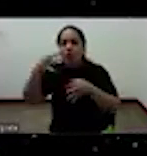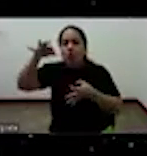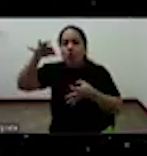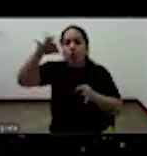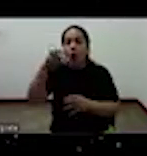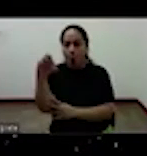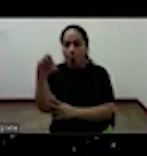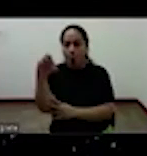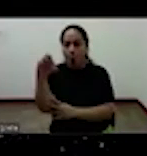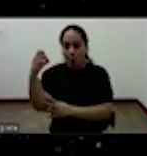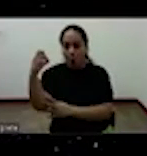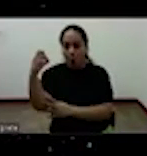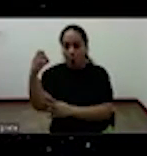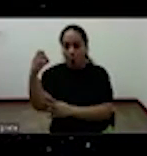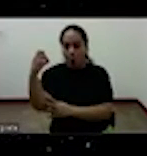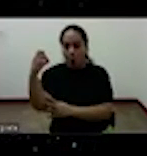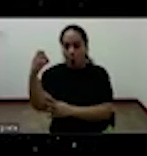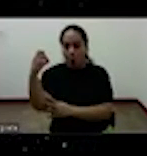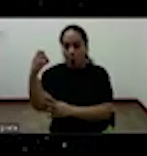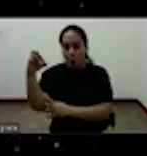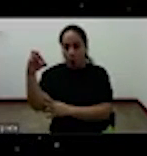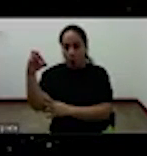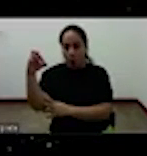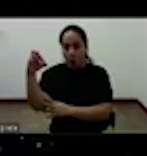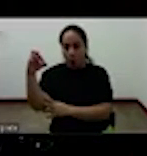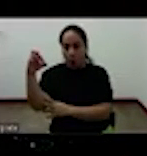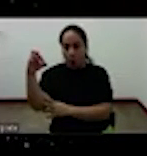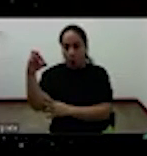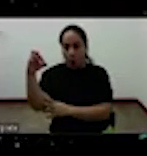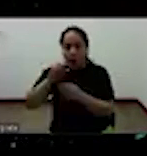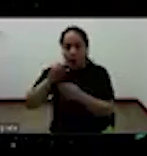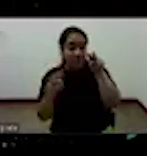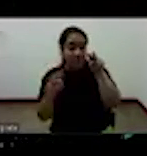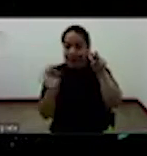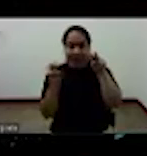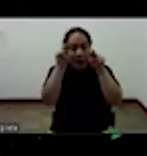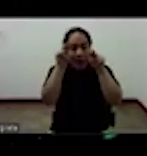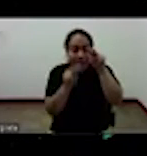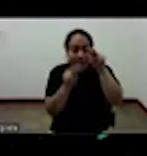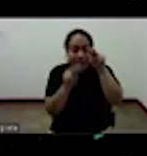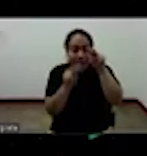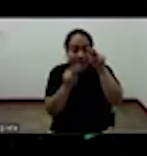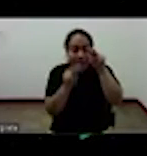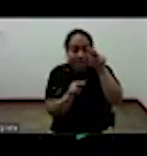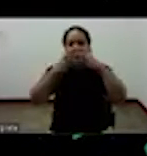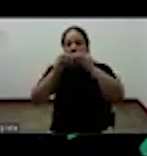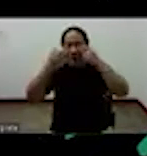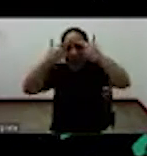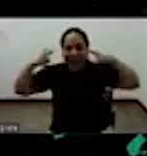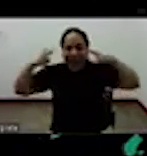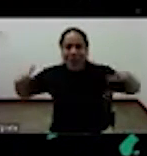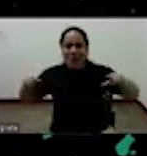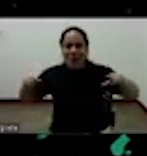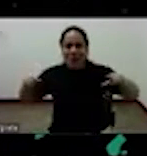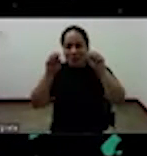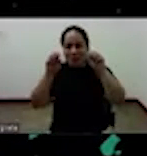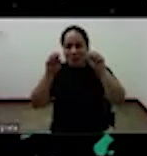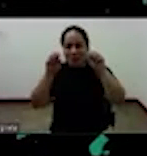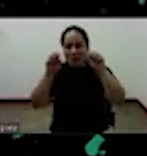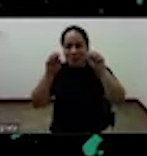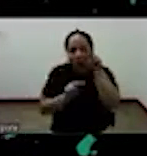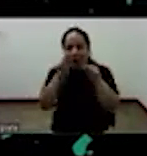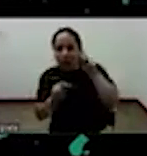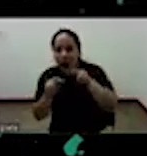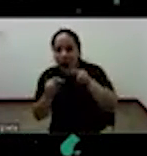que solo es una música que se ve, digamos, un lenguaje para la máquina que se puede ver, que se puede expresar